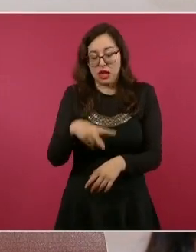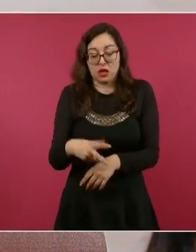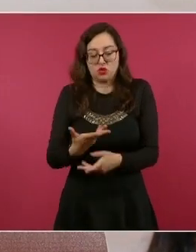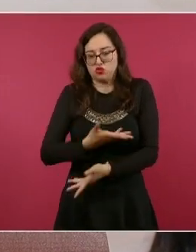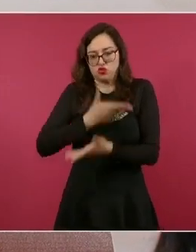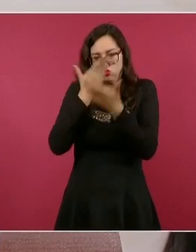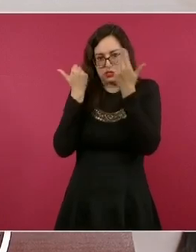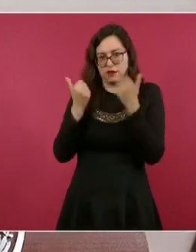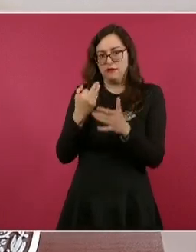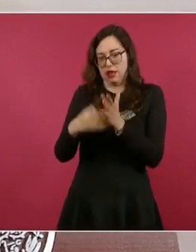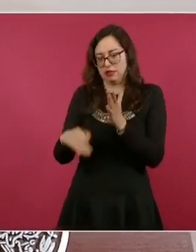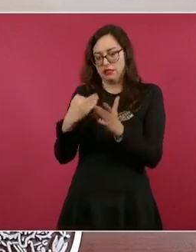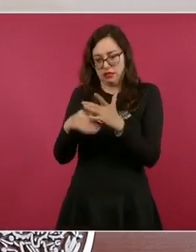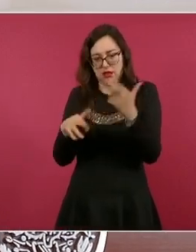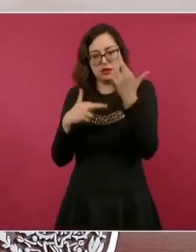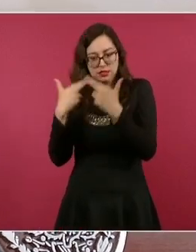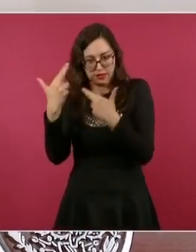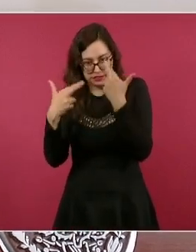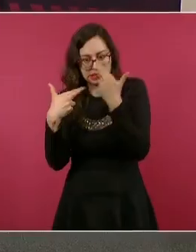Acerca de